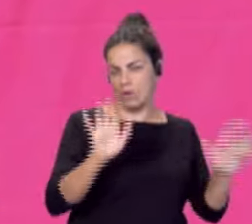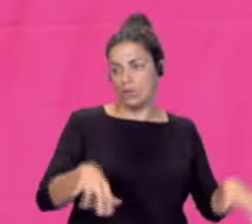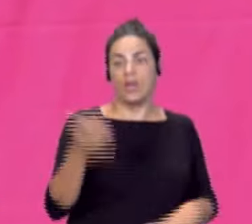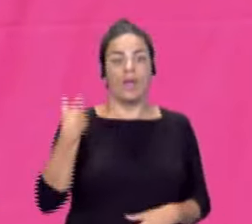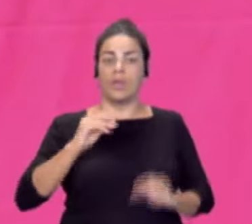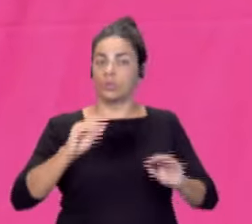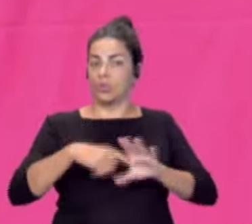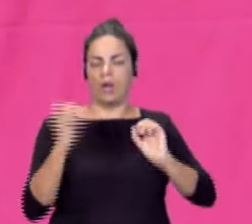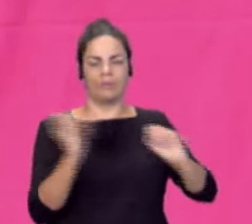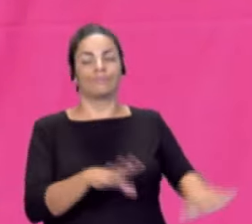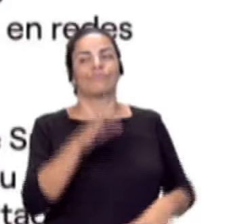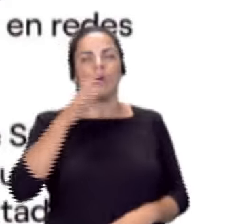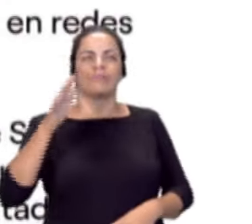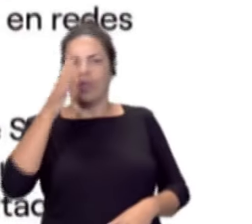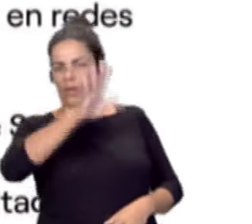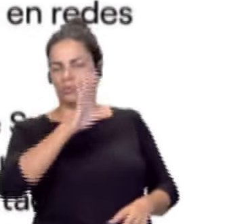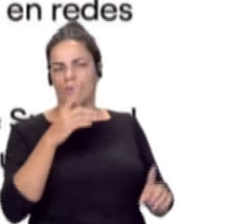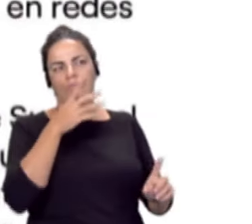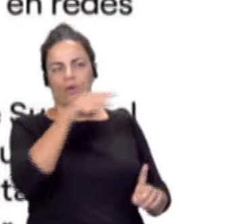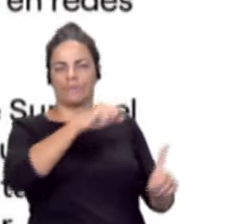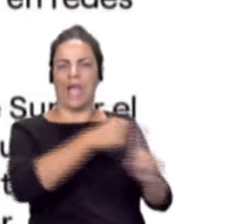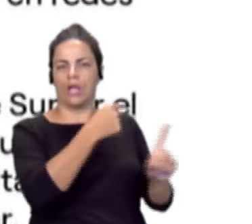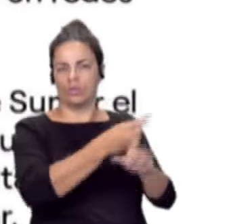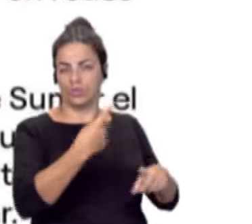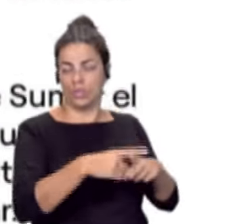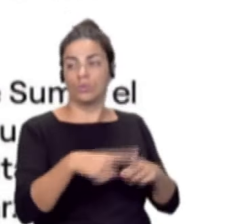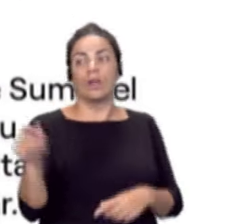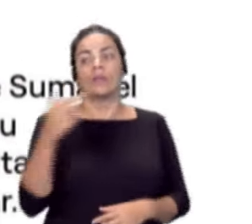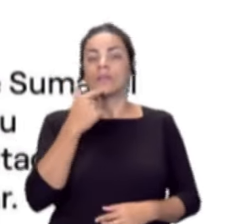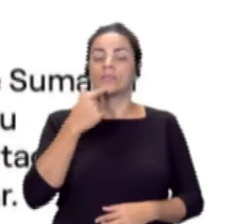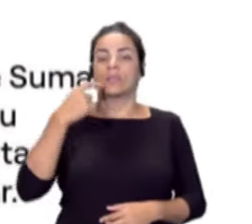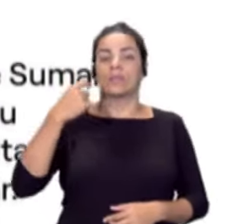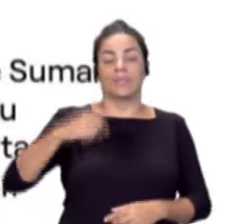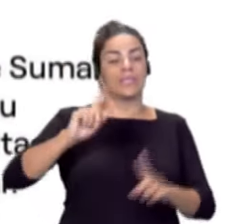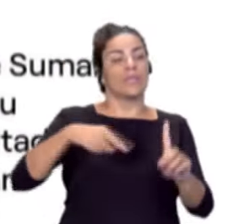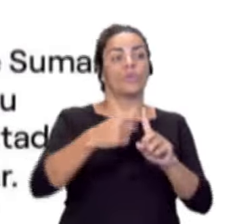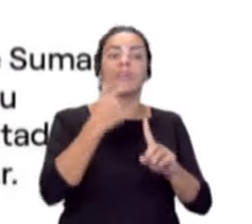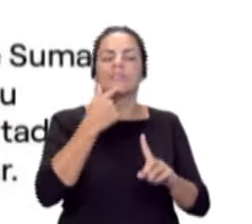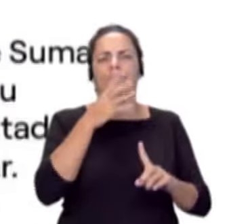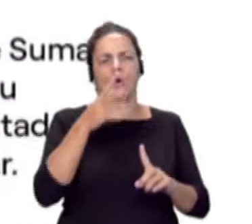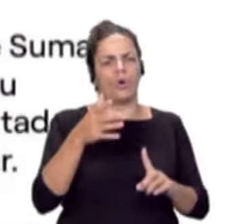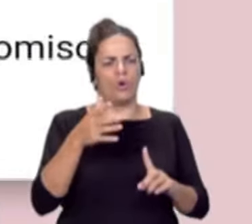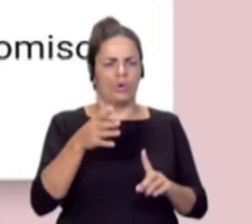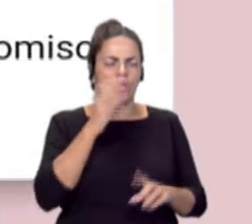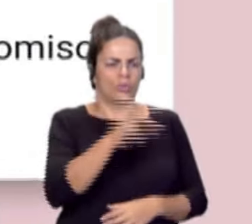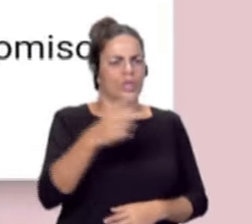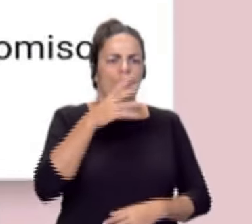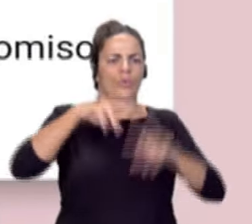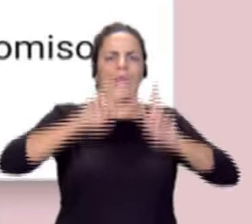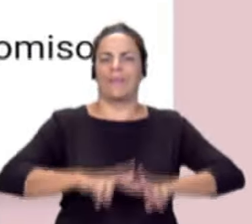de Sumar ha confirmado que la renuncia es el resultado de una investigación llevada a cabo por el partido.